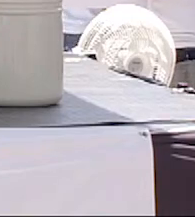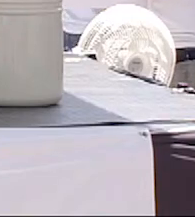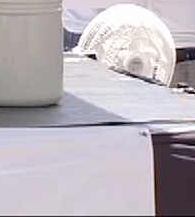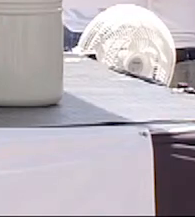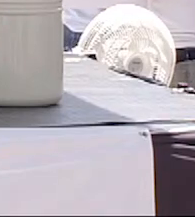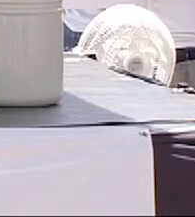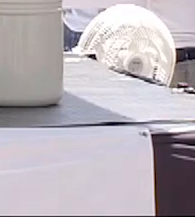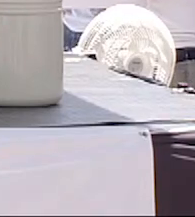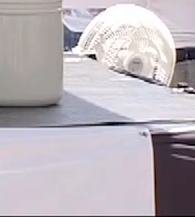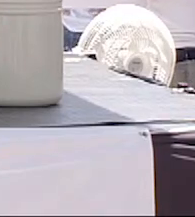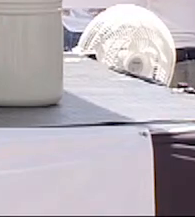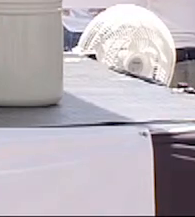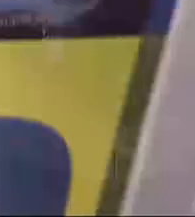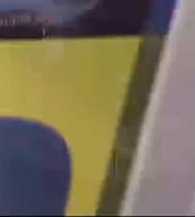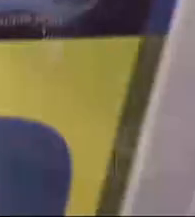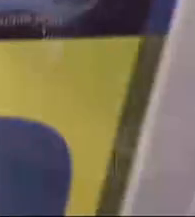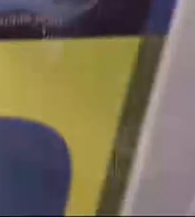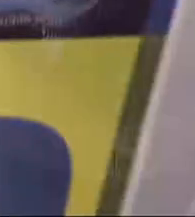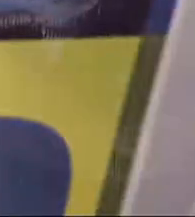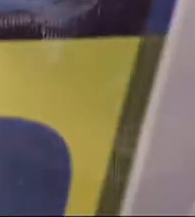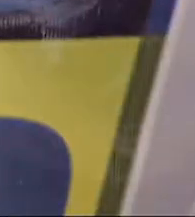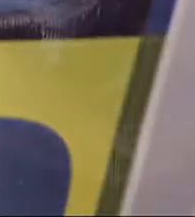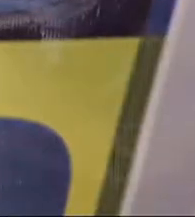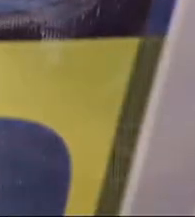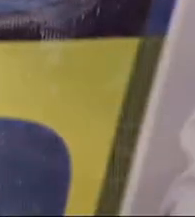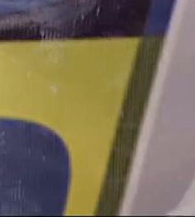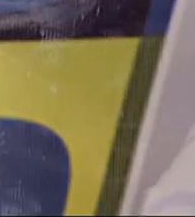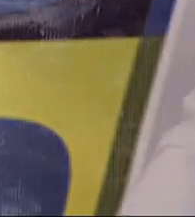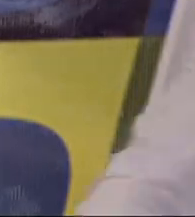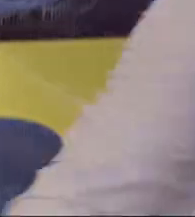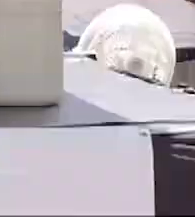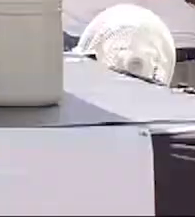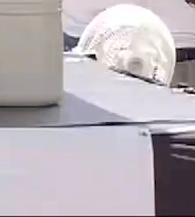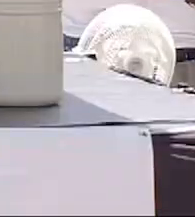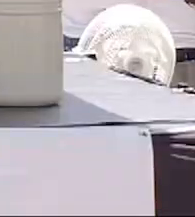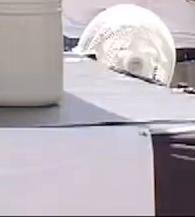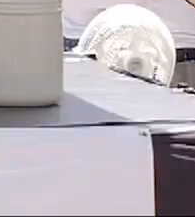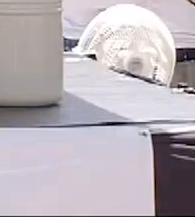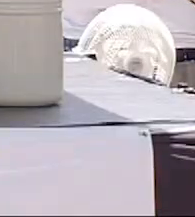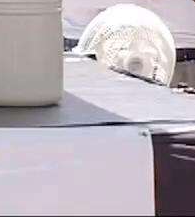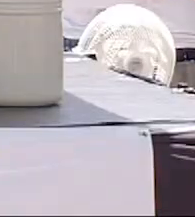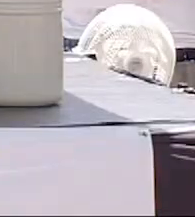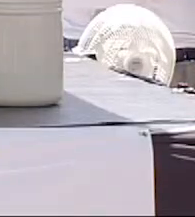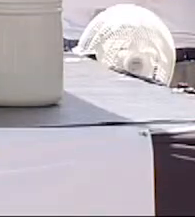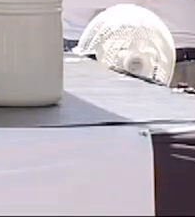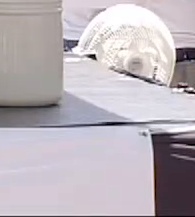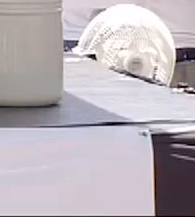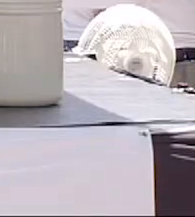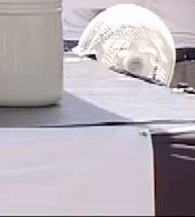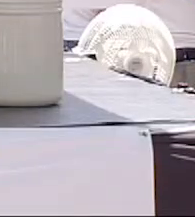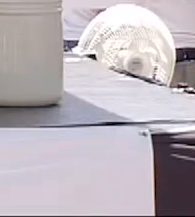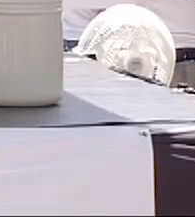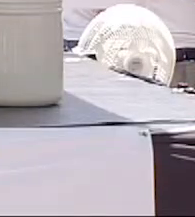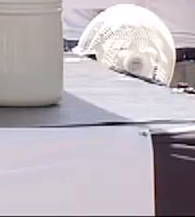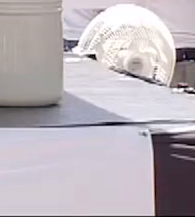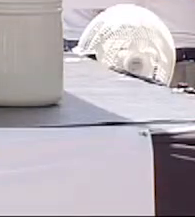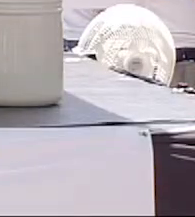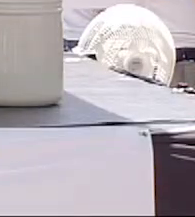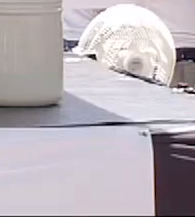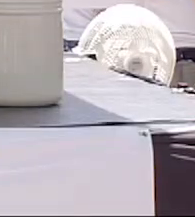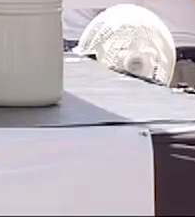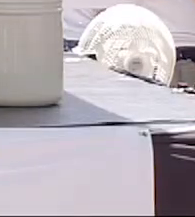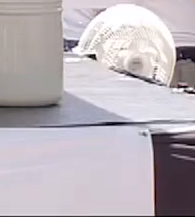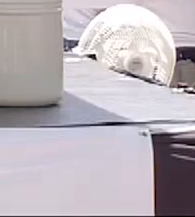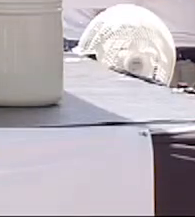mayores garantías para los estudiantes. Por eso, adelante firmó este convenio, doctor Javier, aquí está el convenio de la Unipaz. Este es un